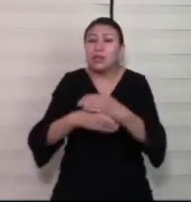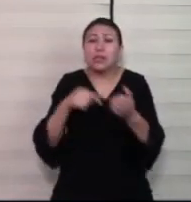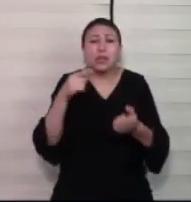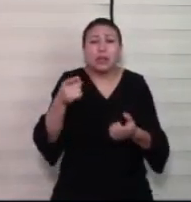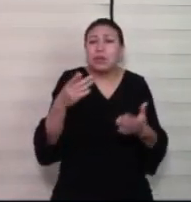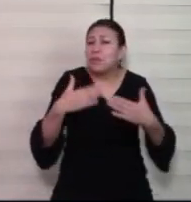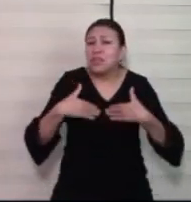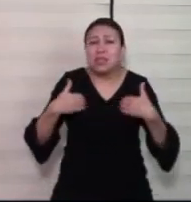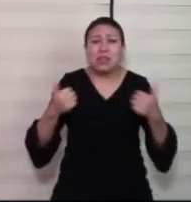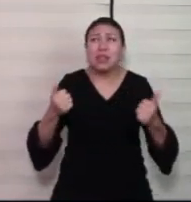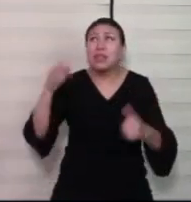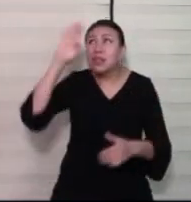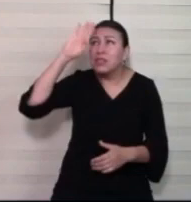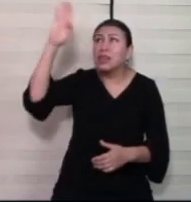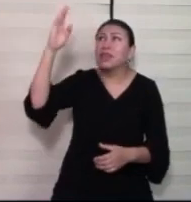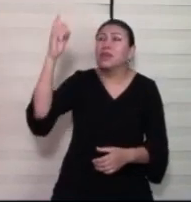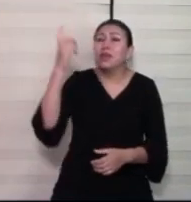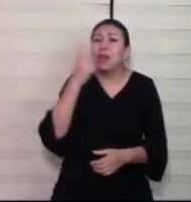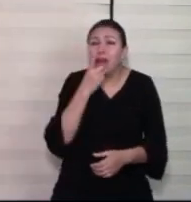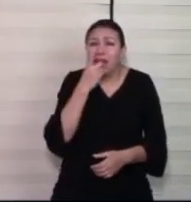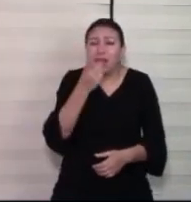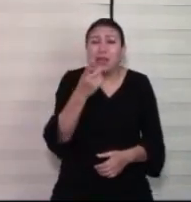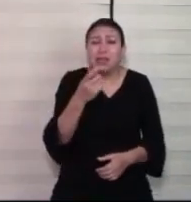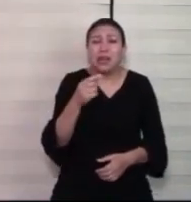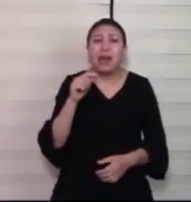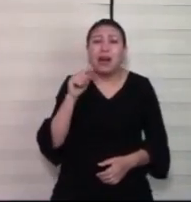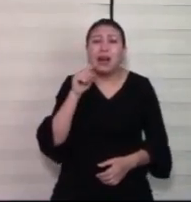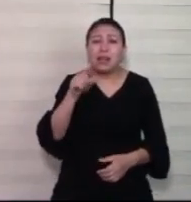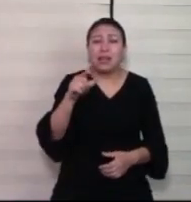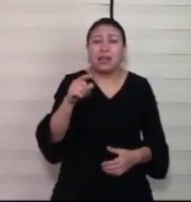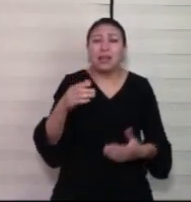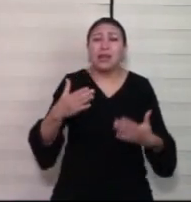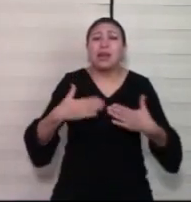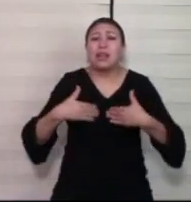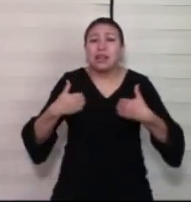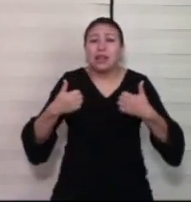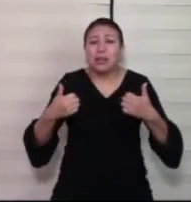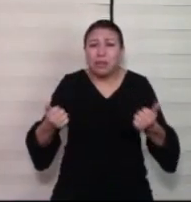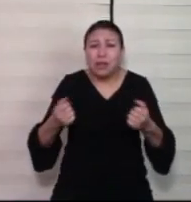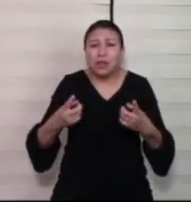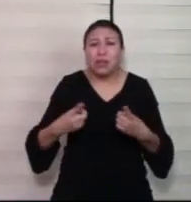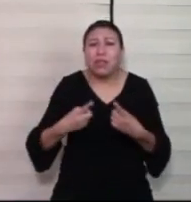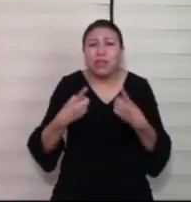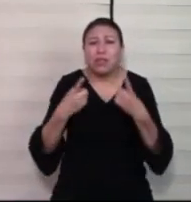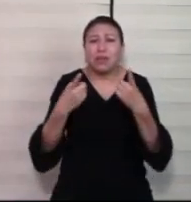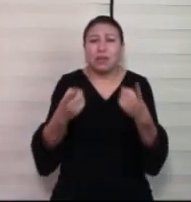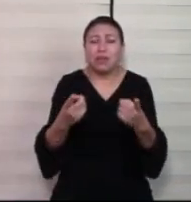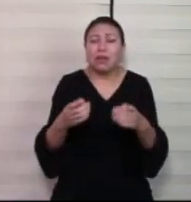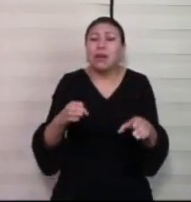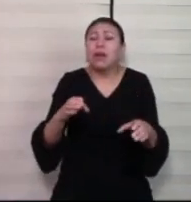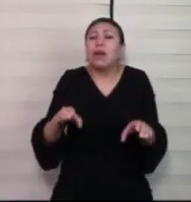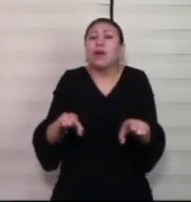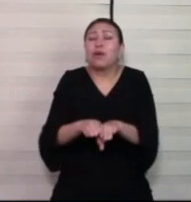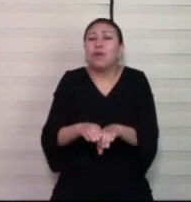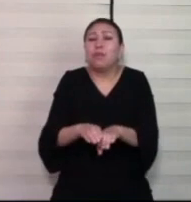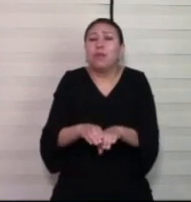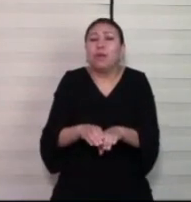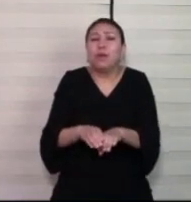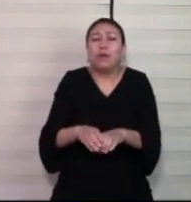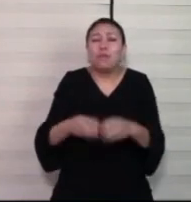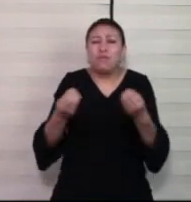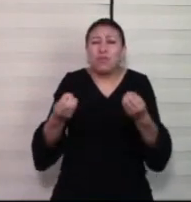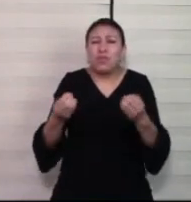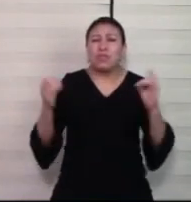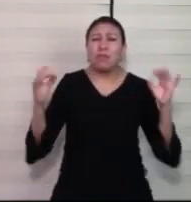el Señor dice, te haré entender. ¿Cómo es posible que tanta gente en un país como Estados